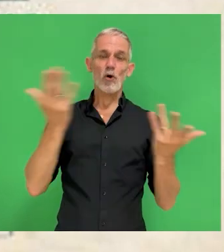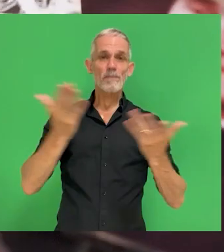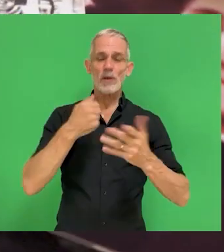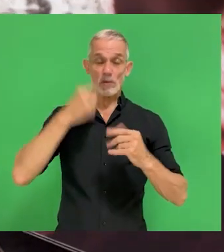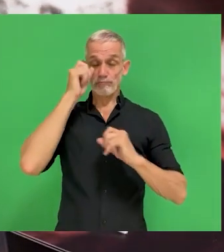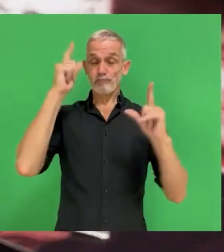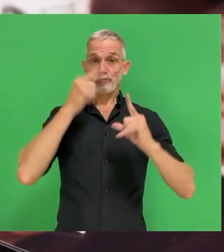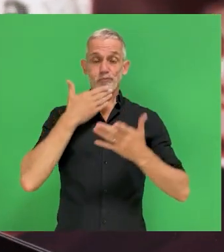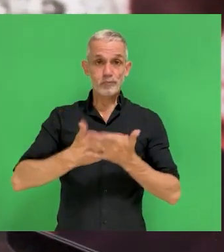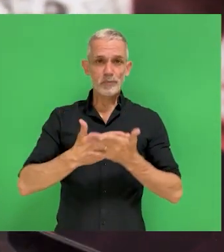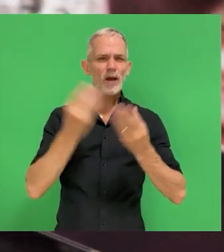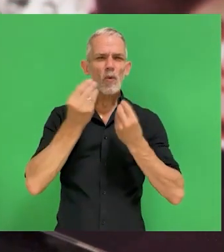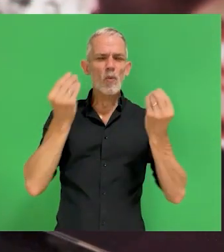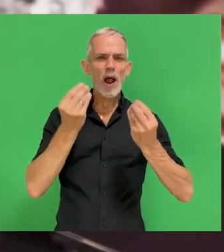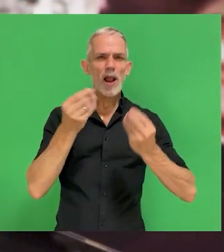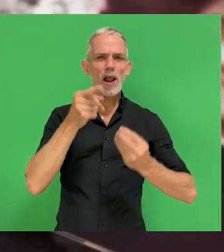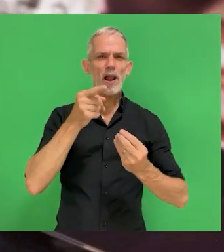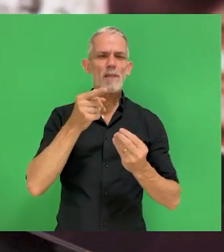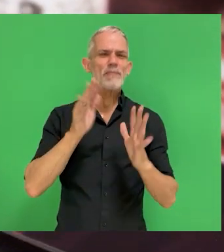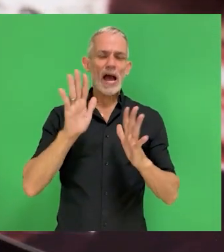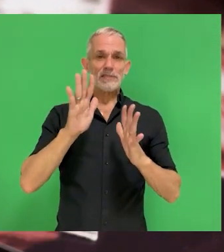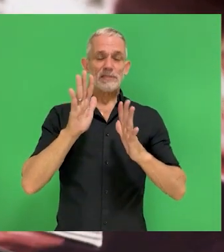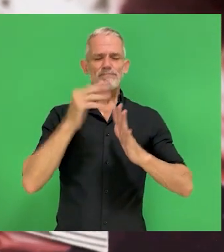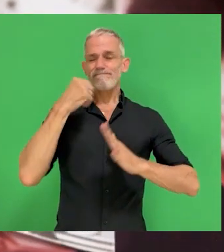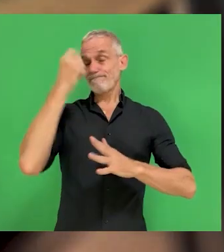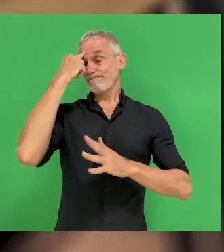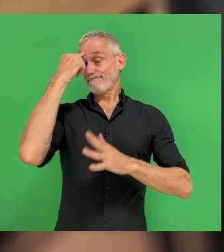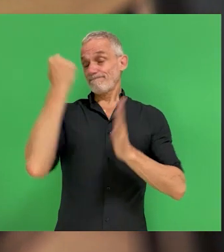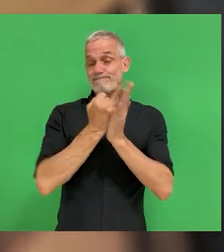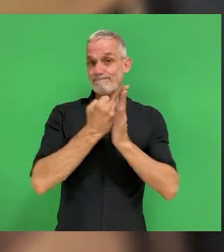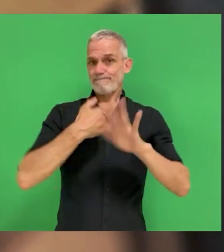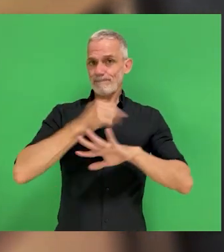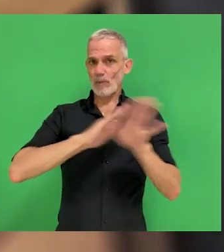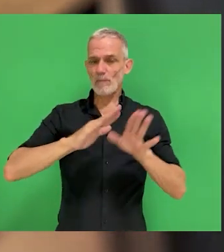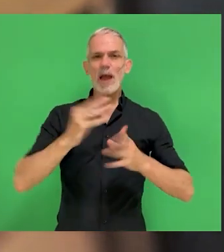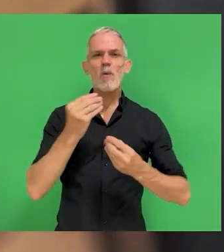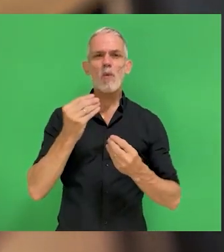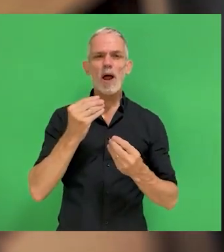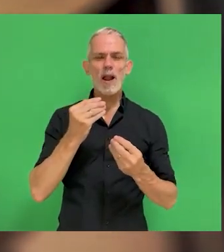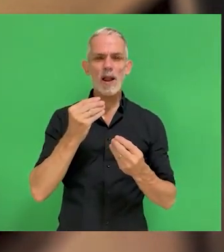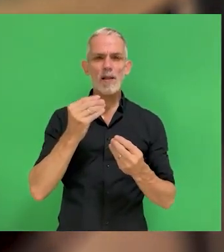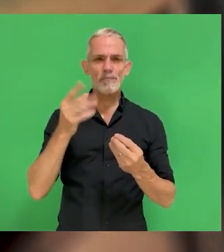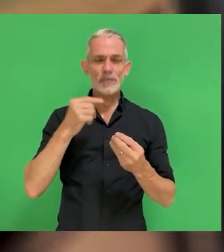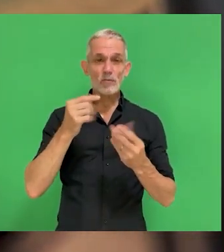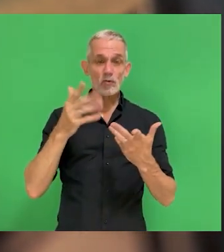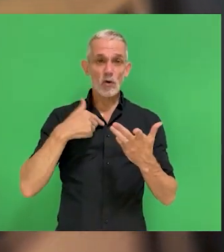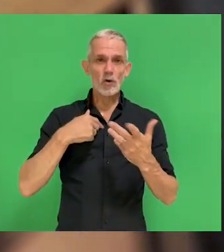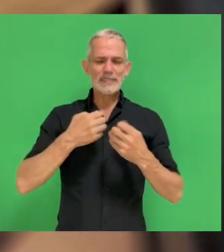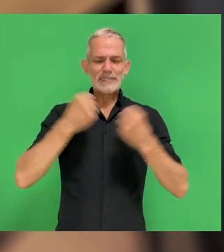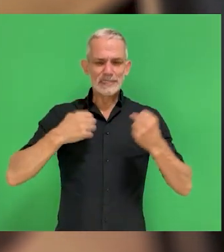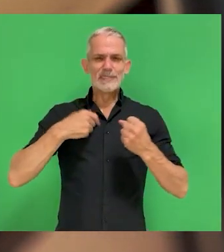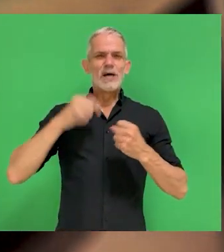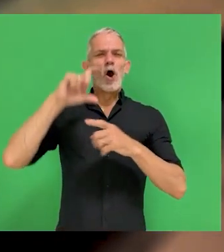mucho me quedó así como patente, cuando si junto fuerzas para ir a